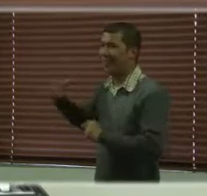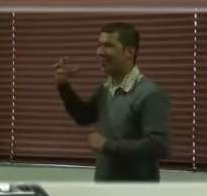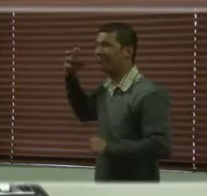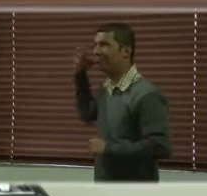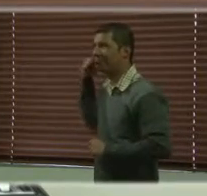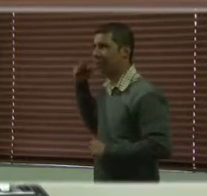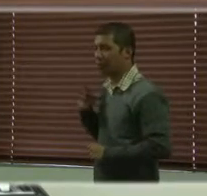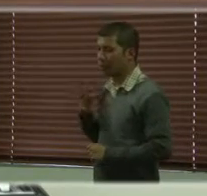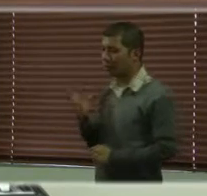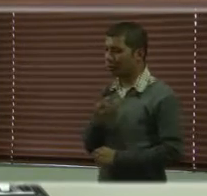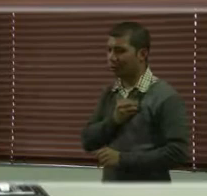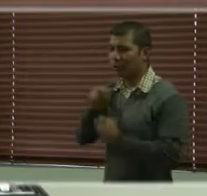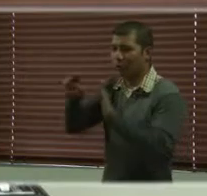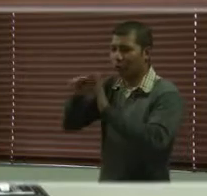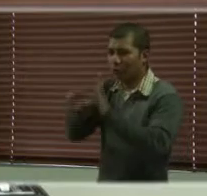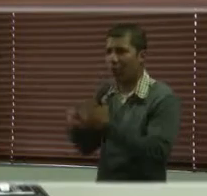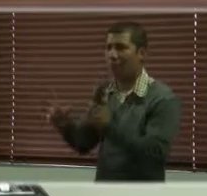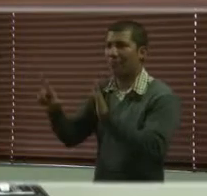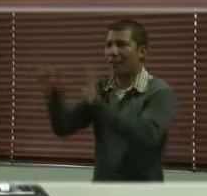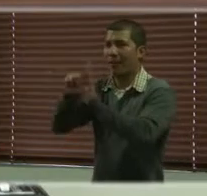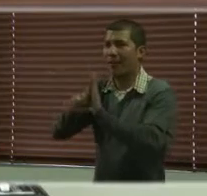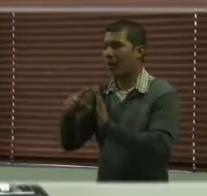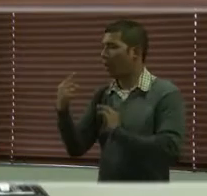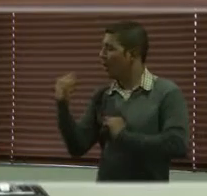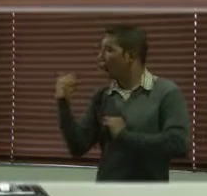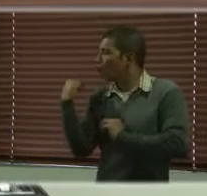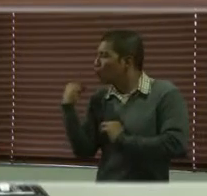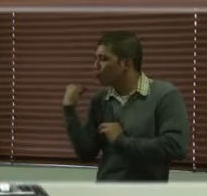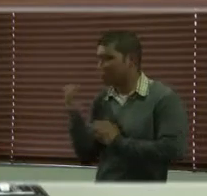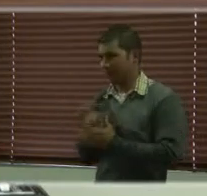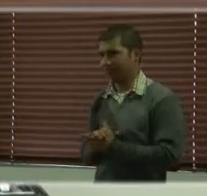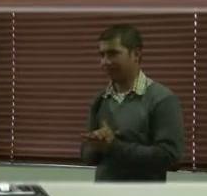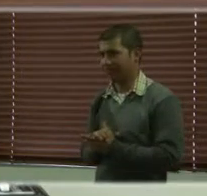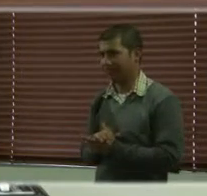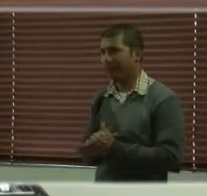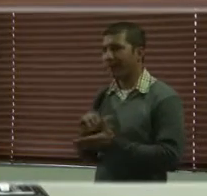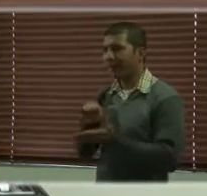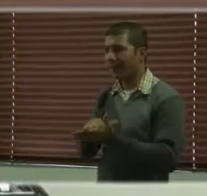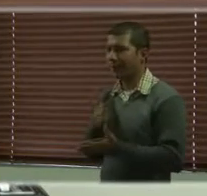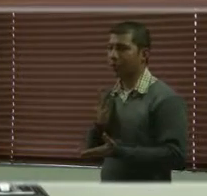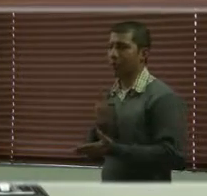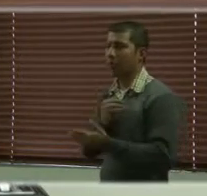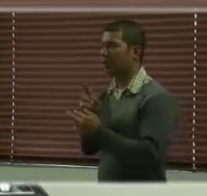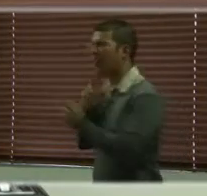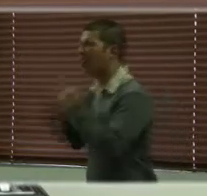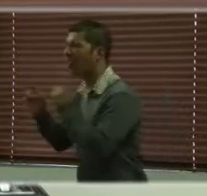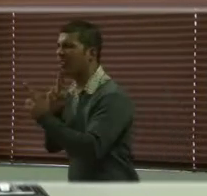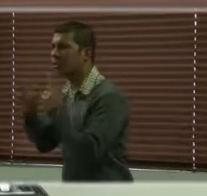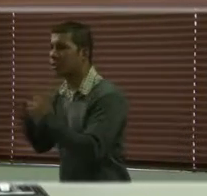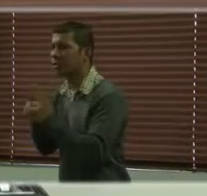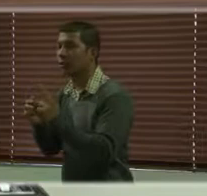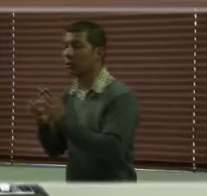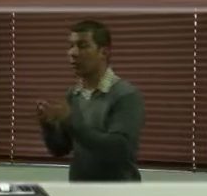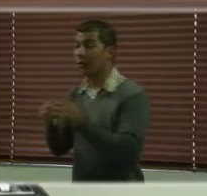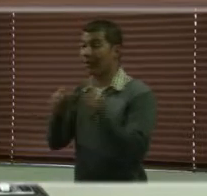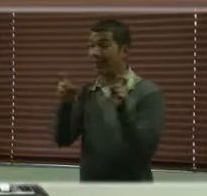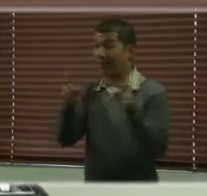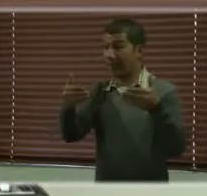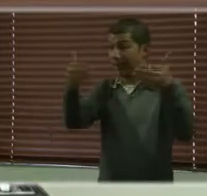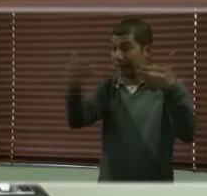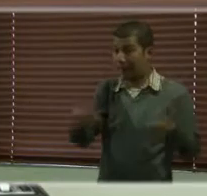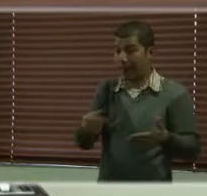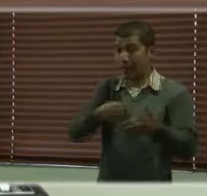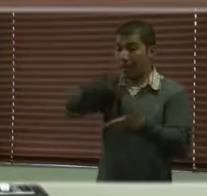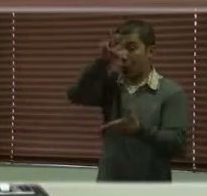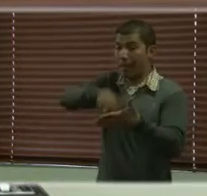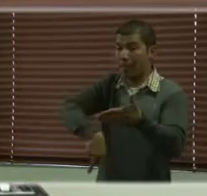ir incidiendo para que los comités más antiguos vayan asumiendo también esos estándares derivados de la